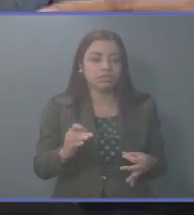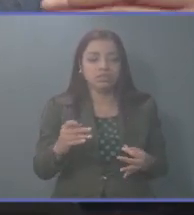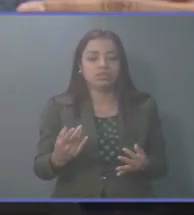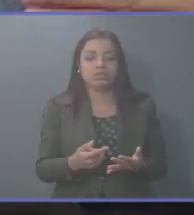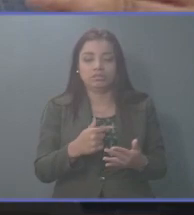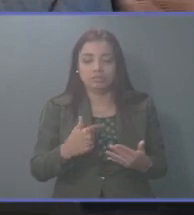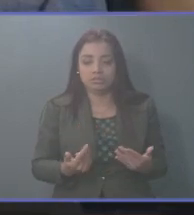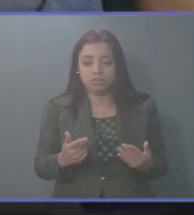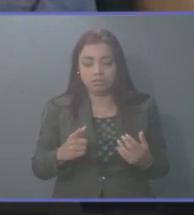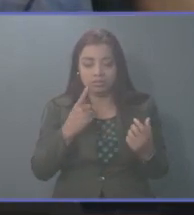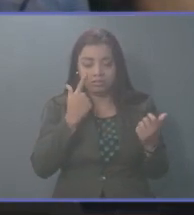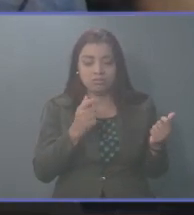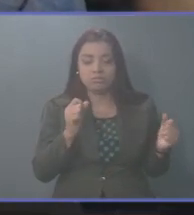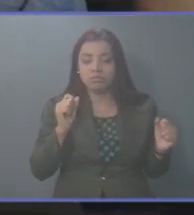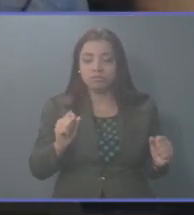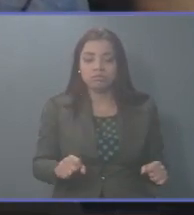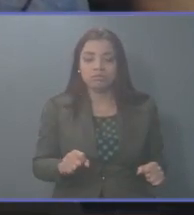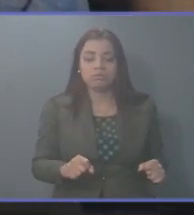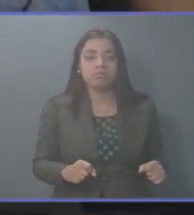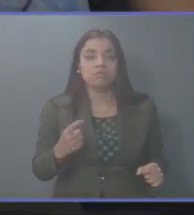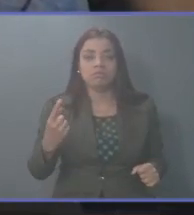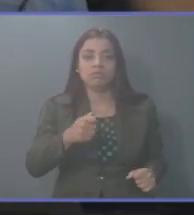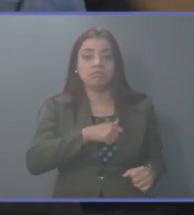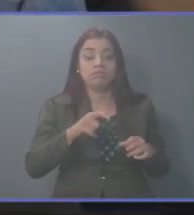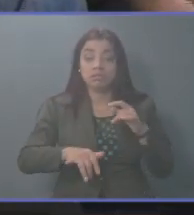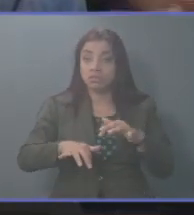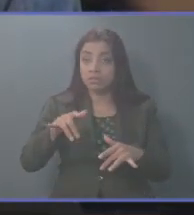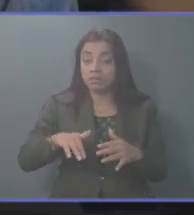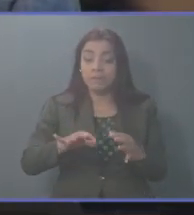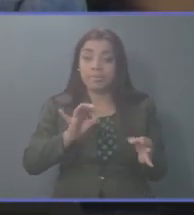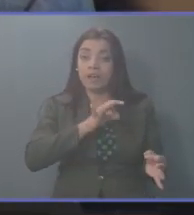pueda permitirse a un secretario